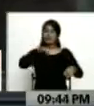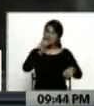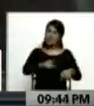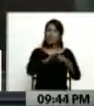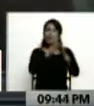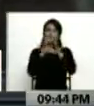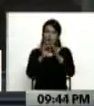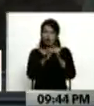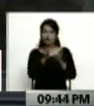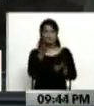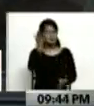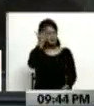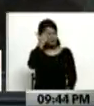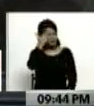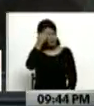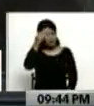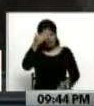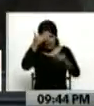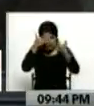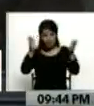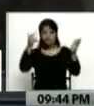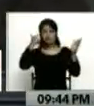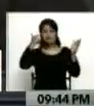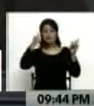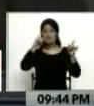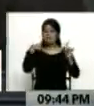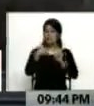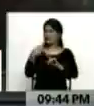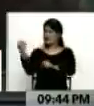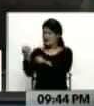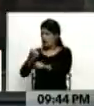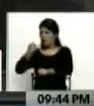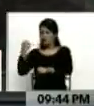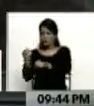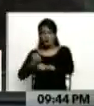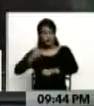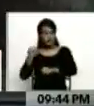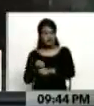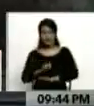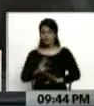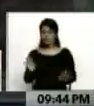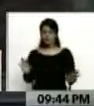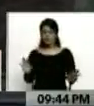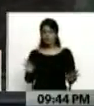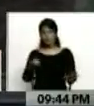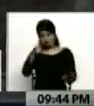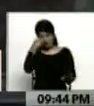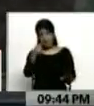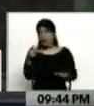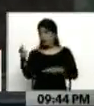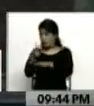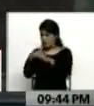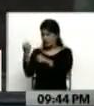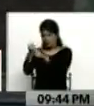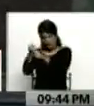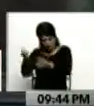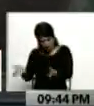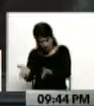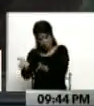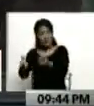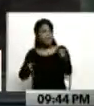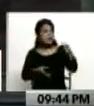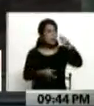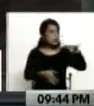Unión conciencia trabajo trabajo y más trabajo el gobierno